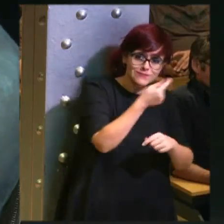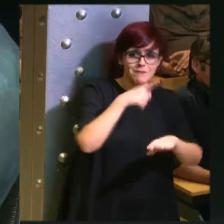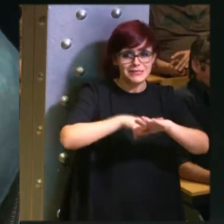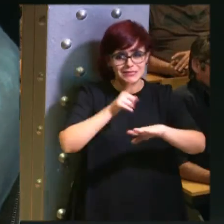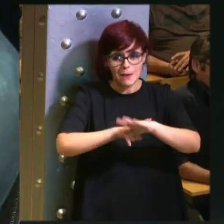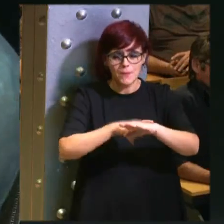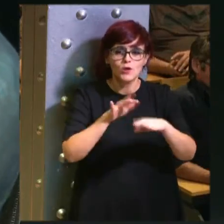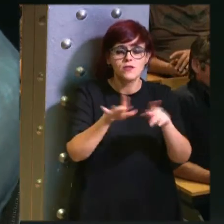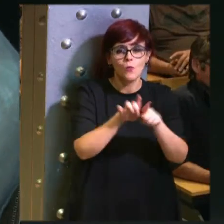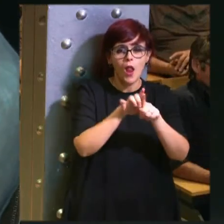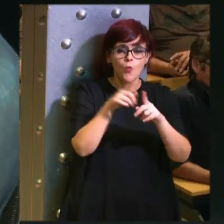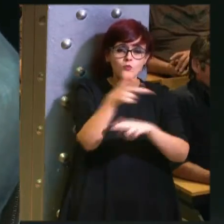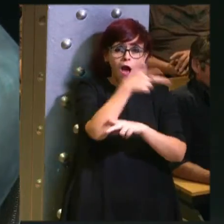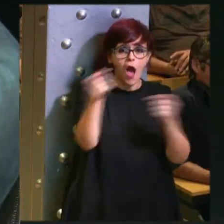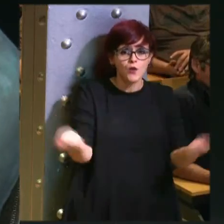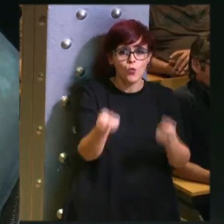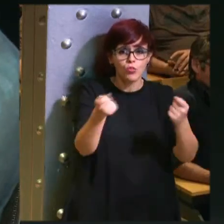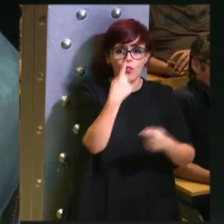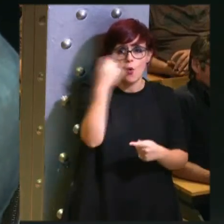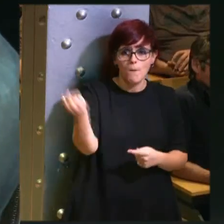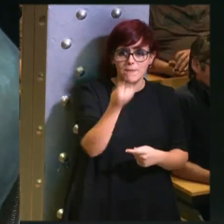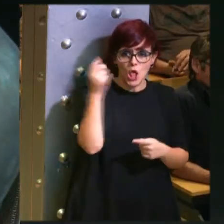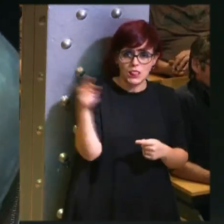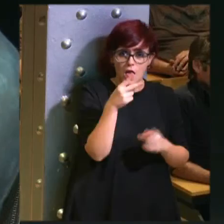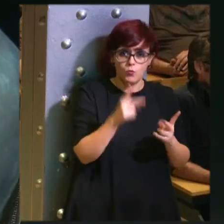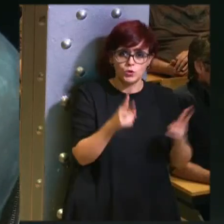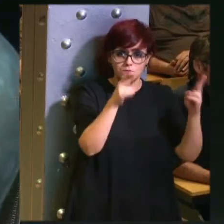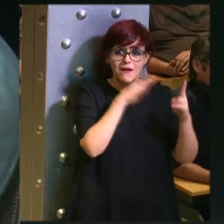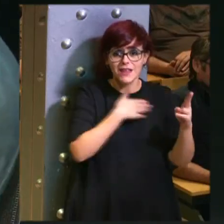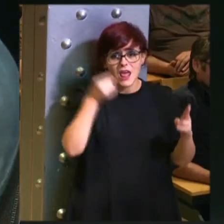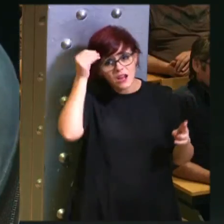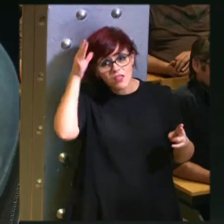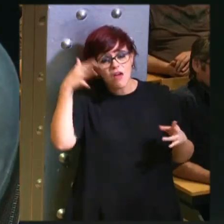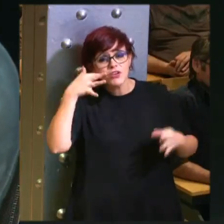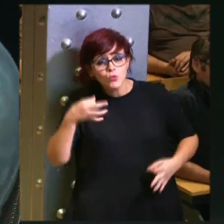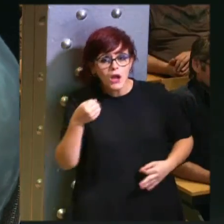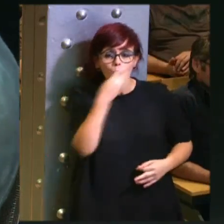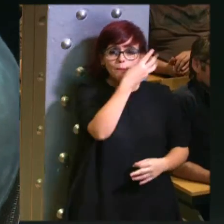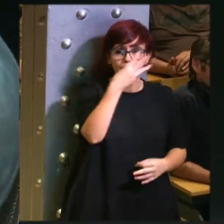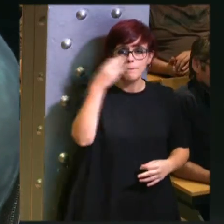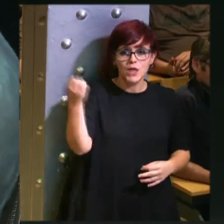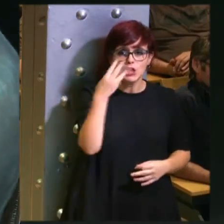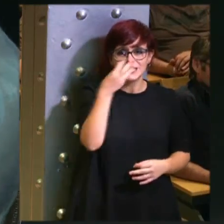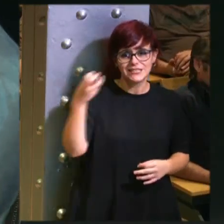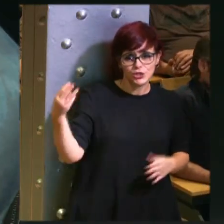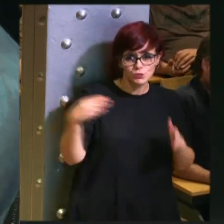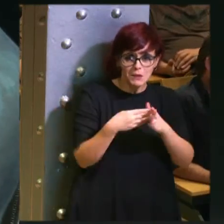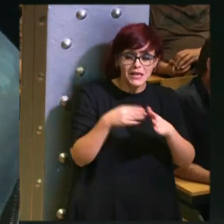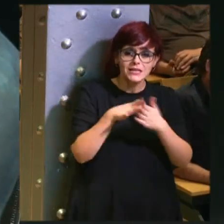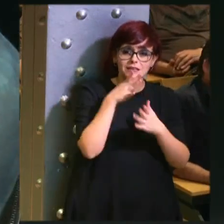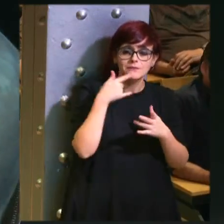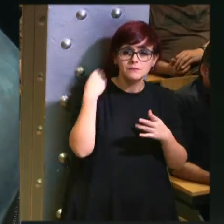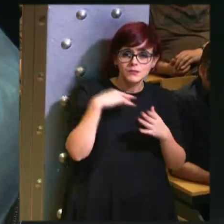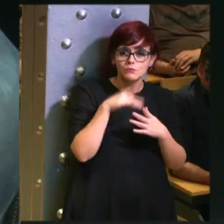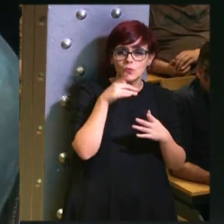un spot o un anuncio de 1 millón de euros, lo quieres hacer en realidad virtual, pues te va a costar 1.300.000. Y si lo puedes hacer por 30.000, pues te costará